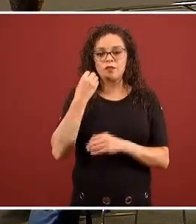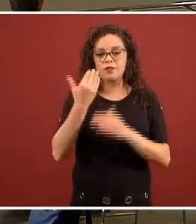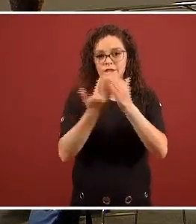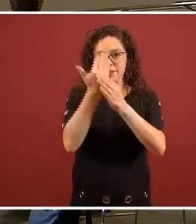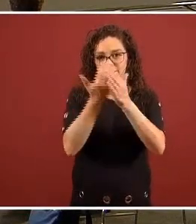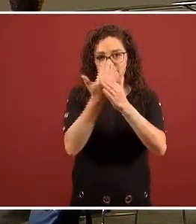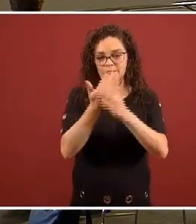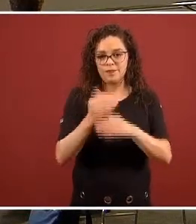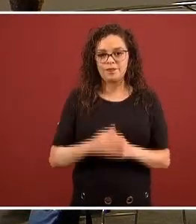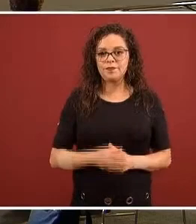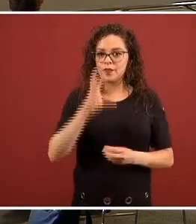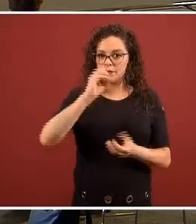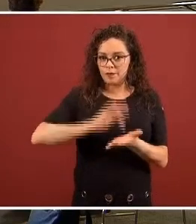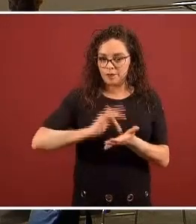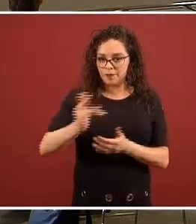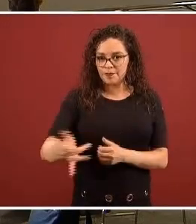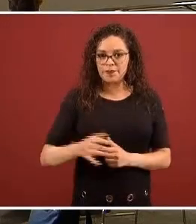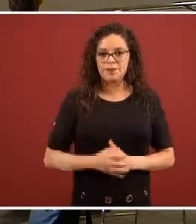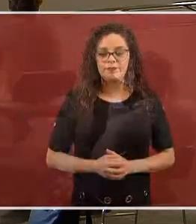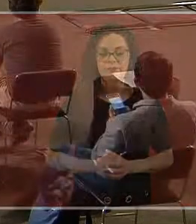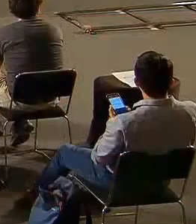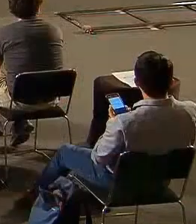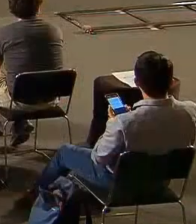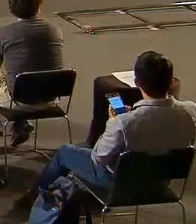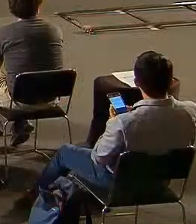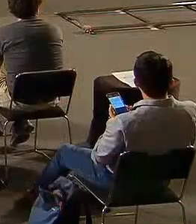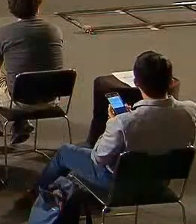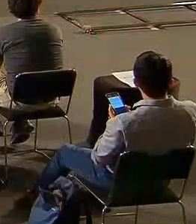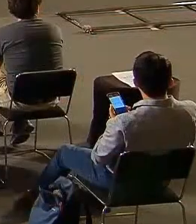matutina. Muchas gracias. Gracias.